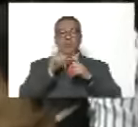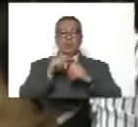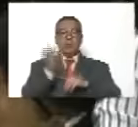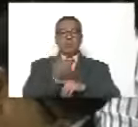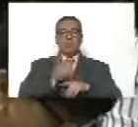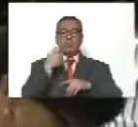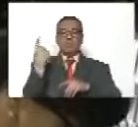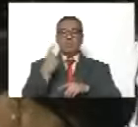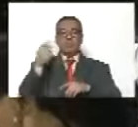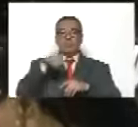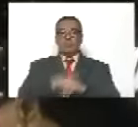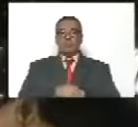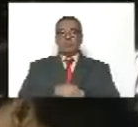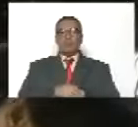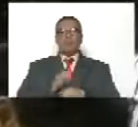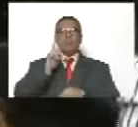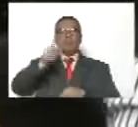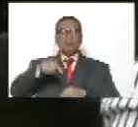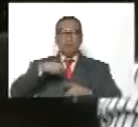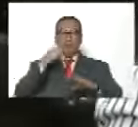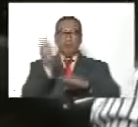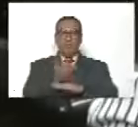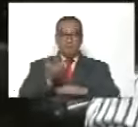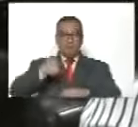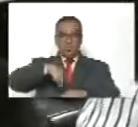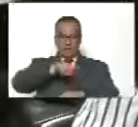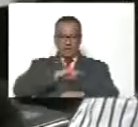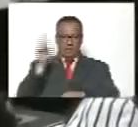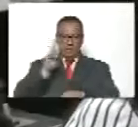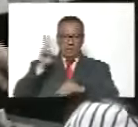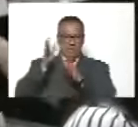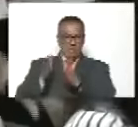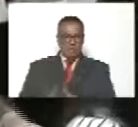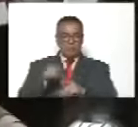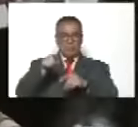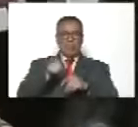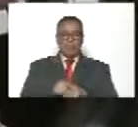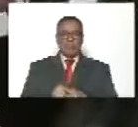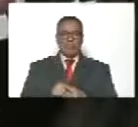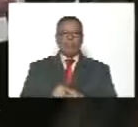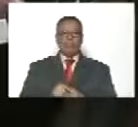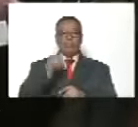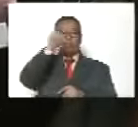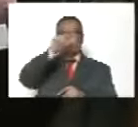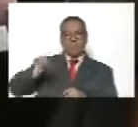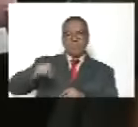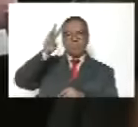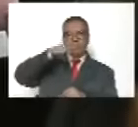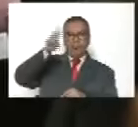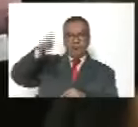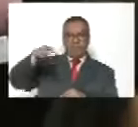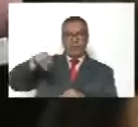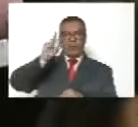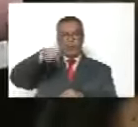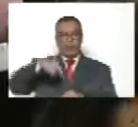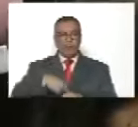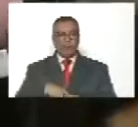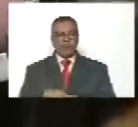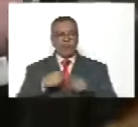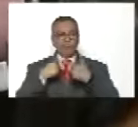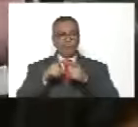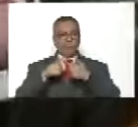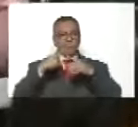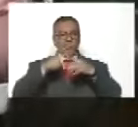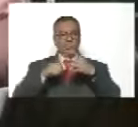coercitivas unilaterales, así como las agresiones contra Venezuela y su Guayana Esequiba, entre